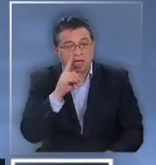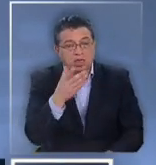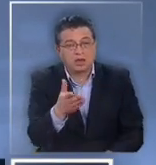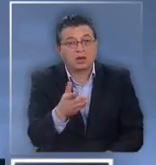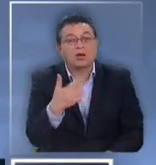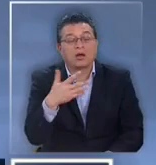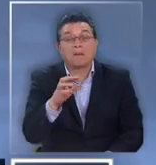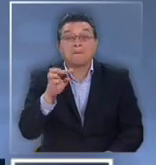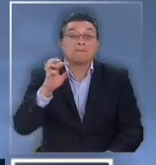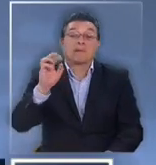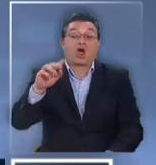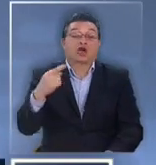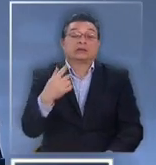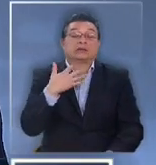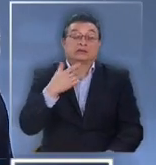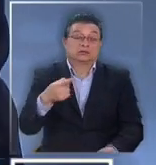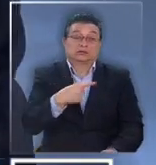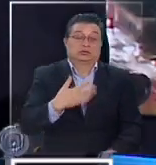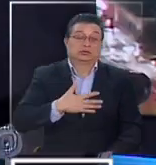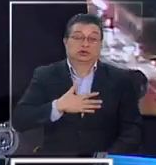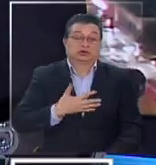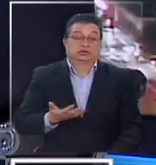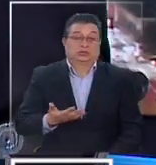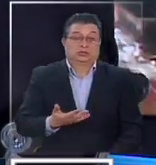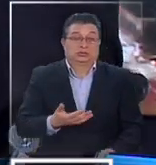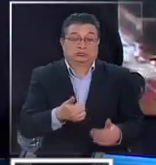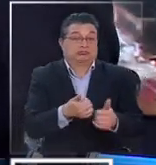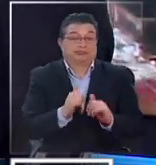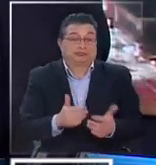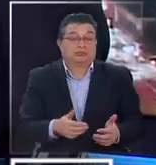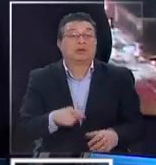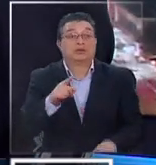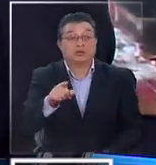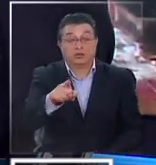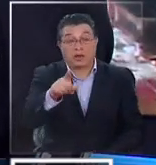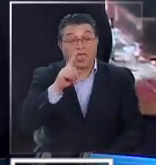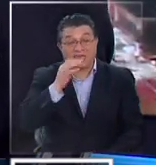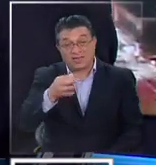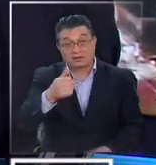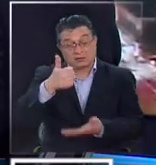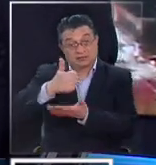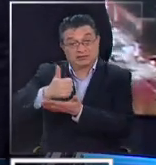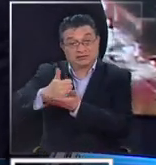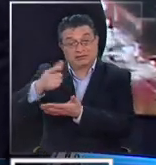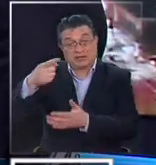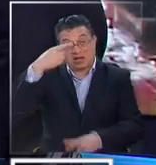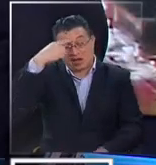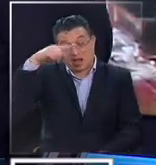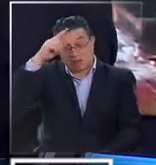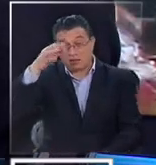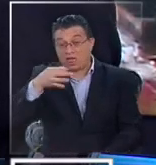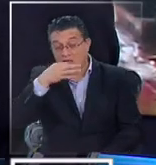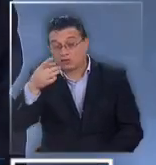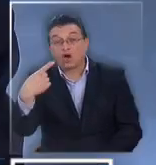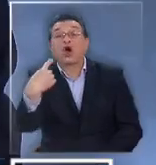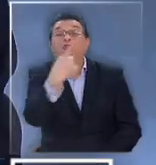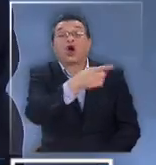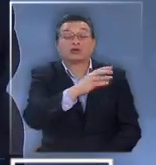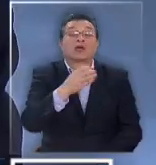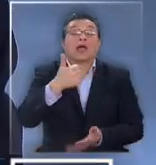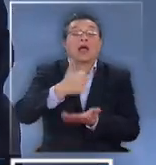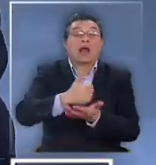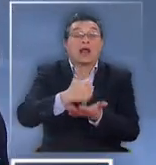son peores que los machos digo si hoy vemos que la autoridad de calama dice lo que dice escuchas una semana la alcaldesa